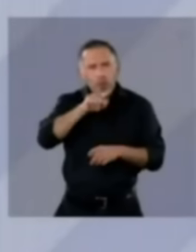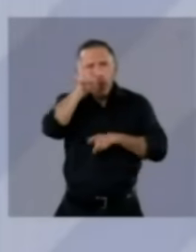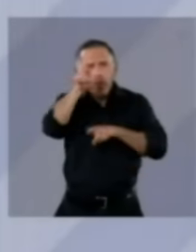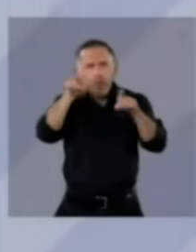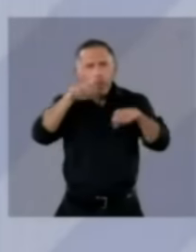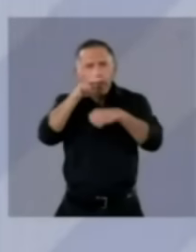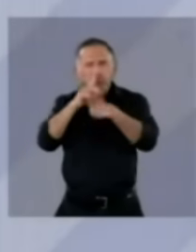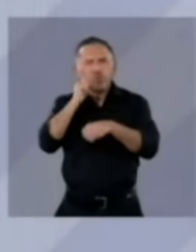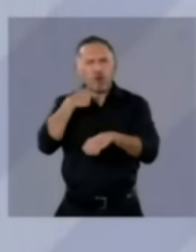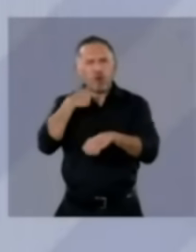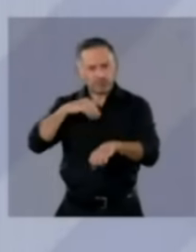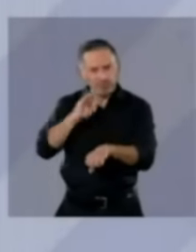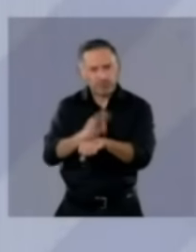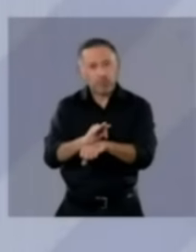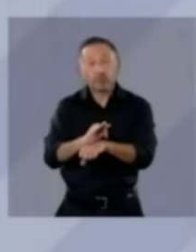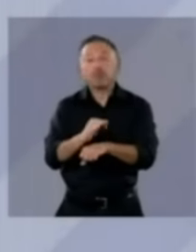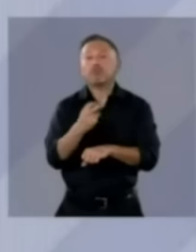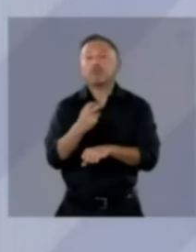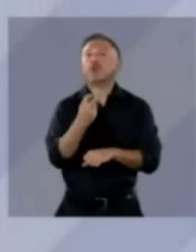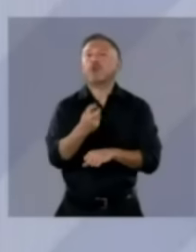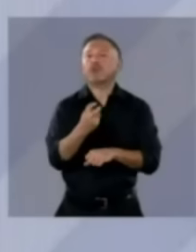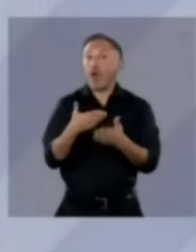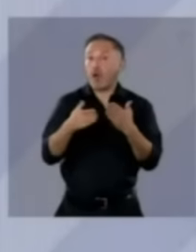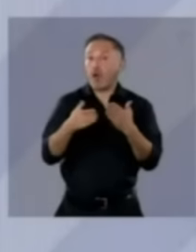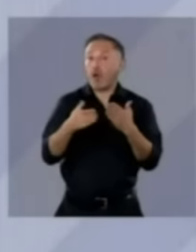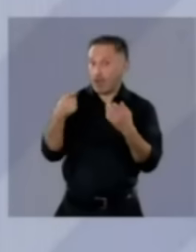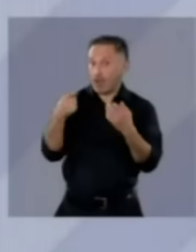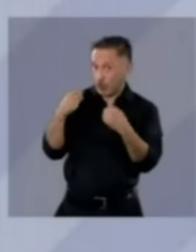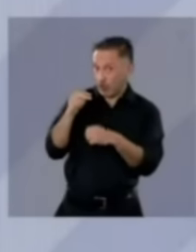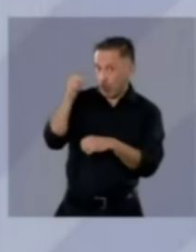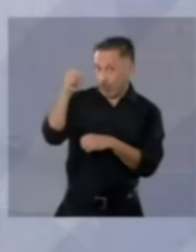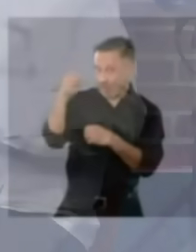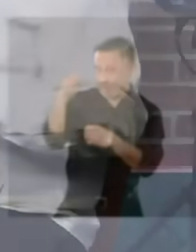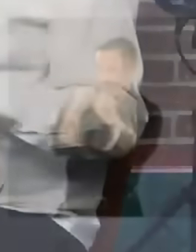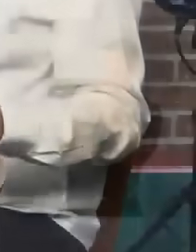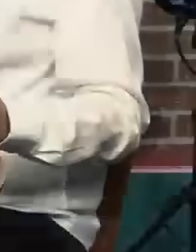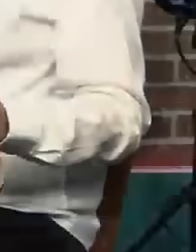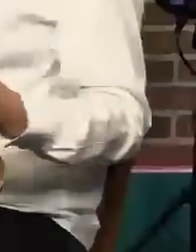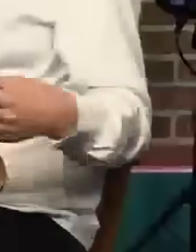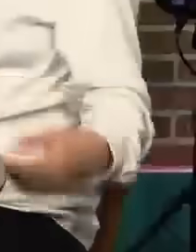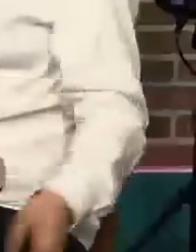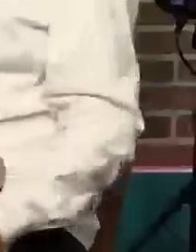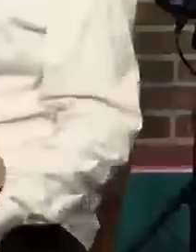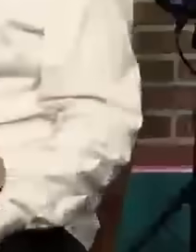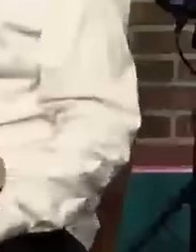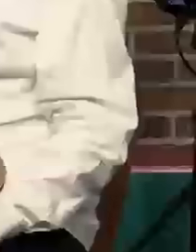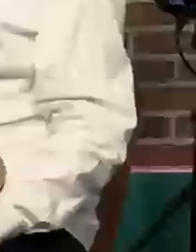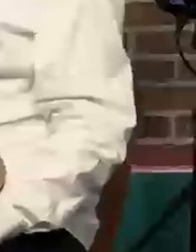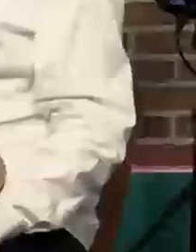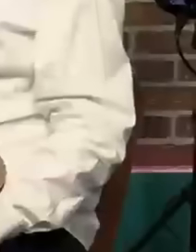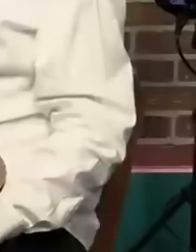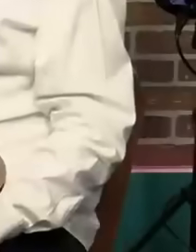pluralidad democrática. Es que veo efectivamente rostros descompuestos, sí, agrios,